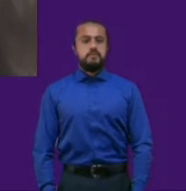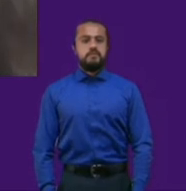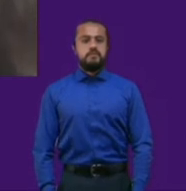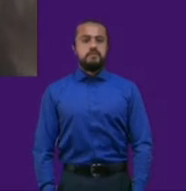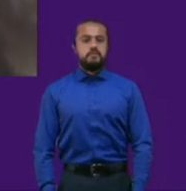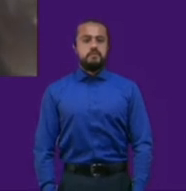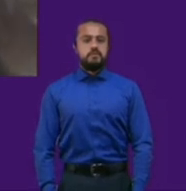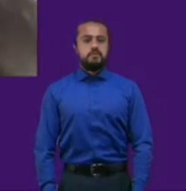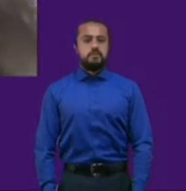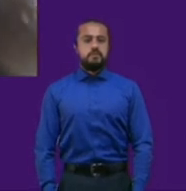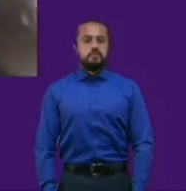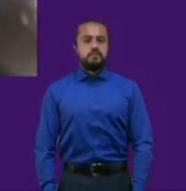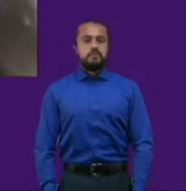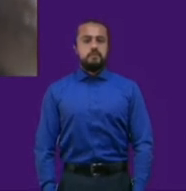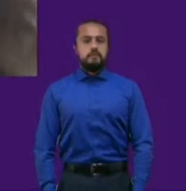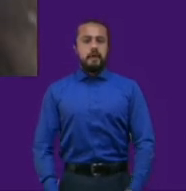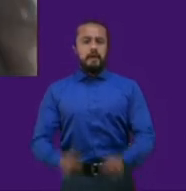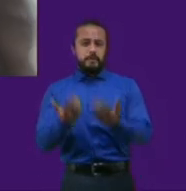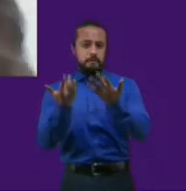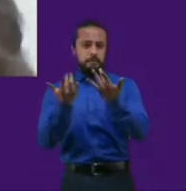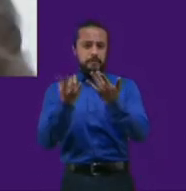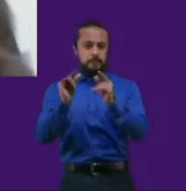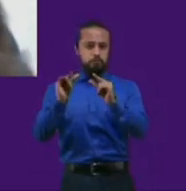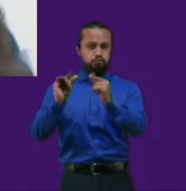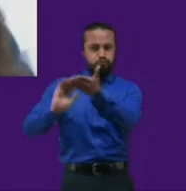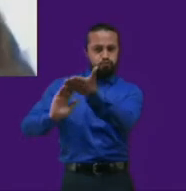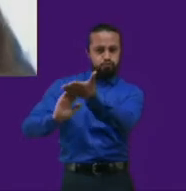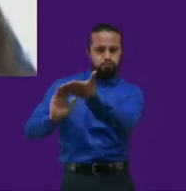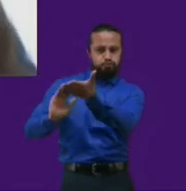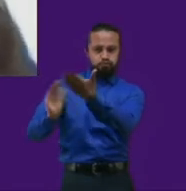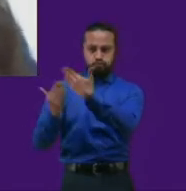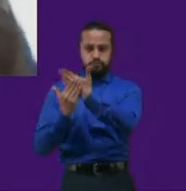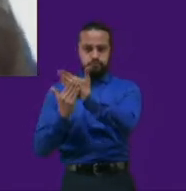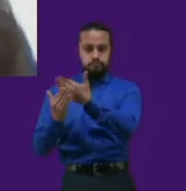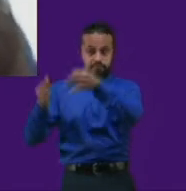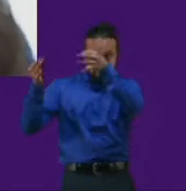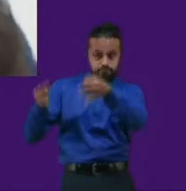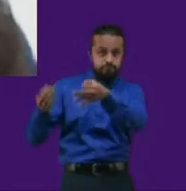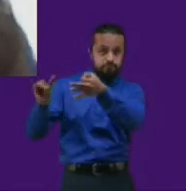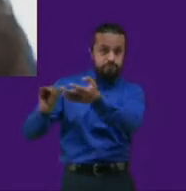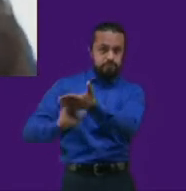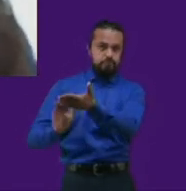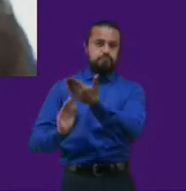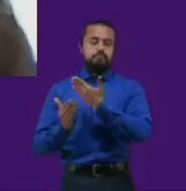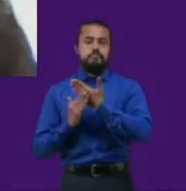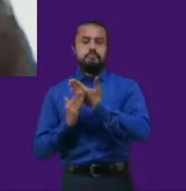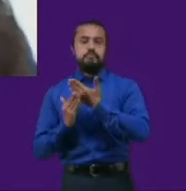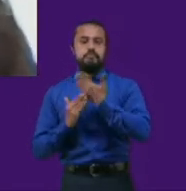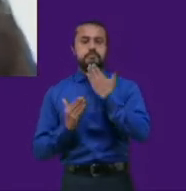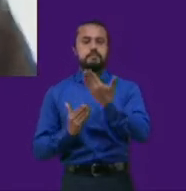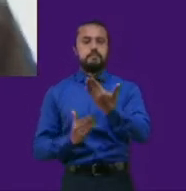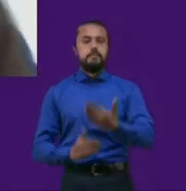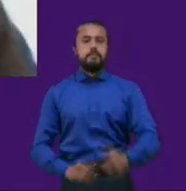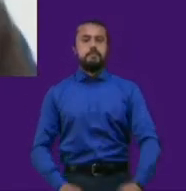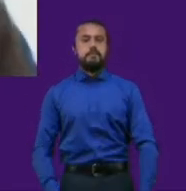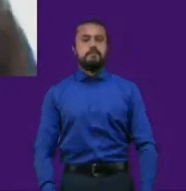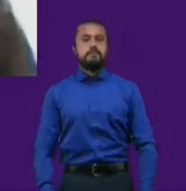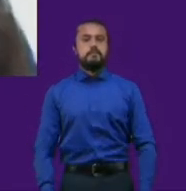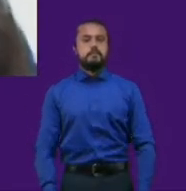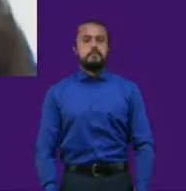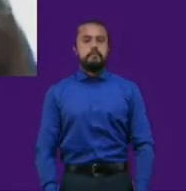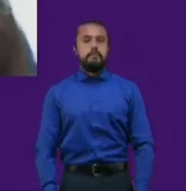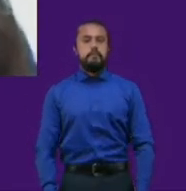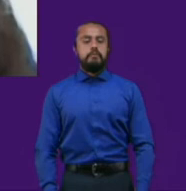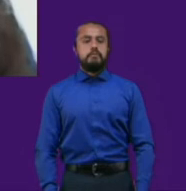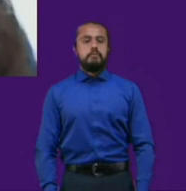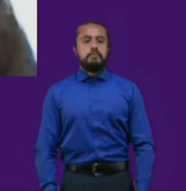Bueno, vamos a darte unos segundos, Ilana. Nos cuentas si puedes resolver el problema para volver contigo.